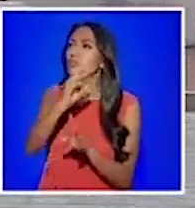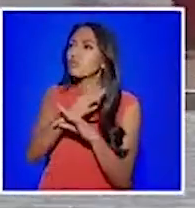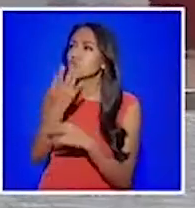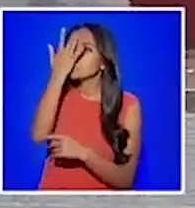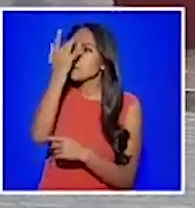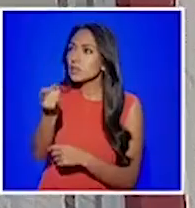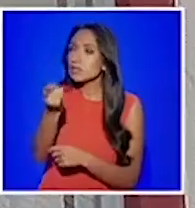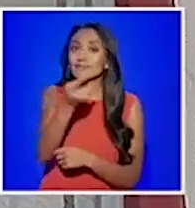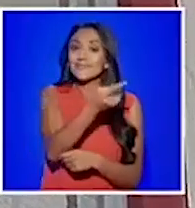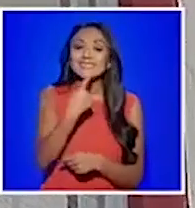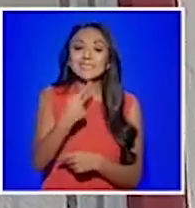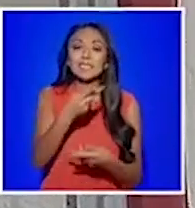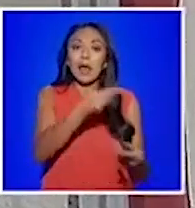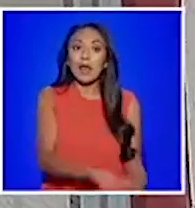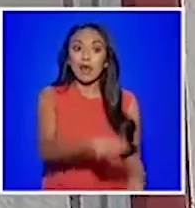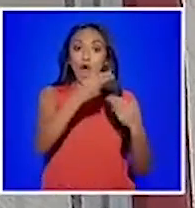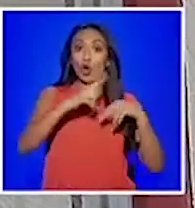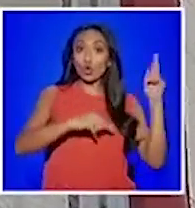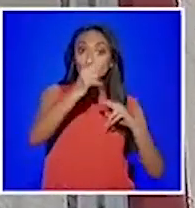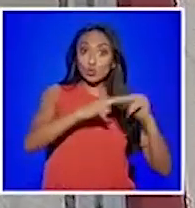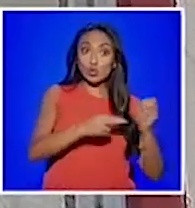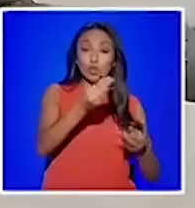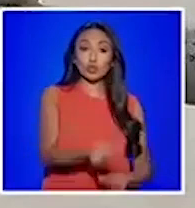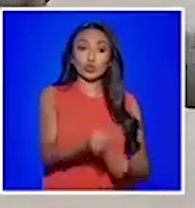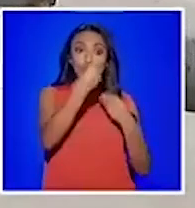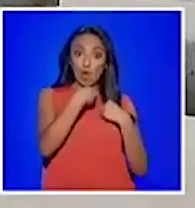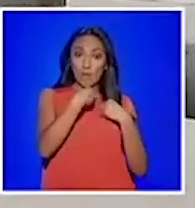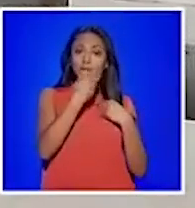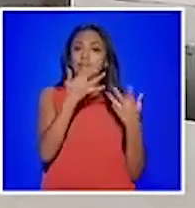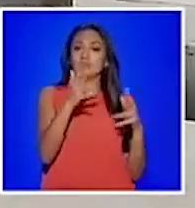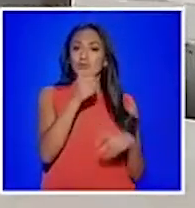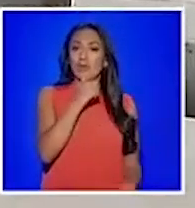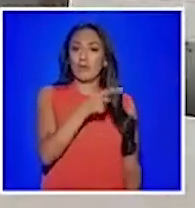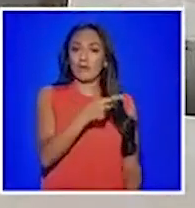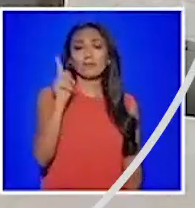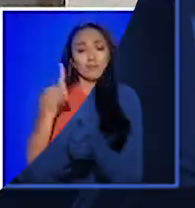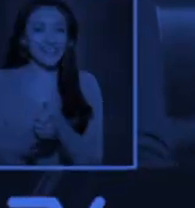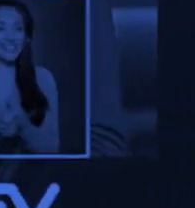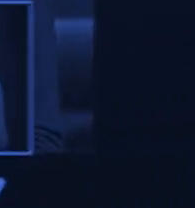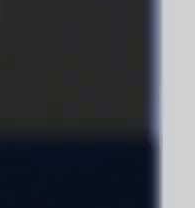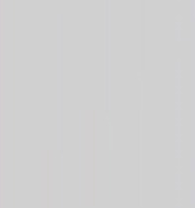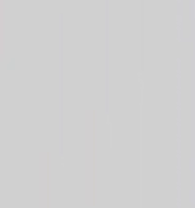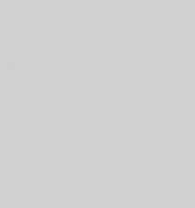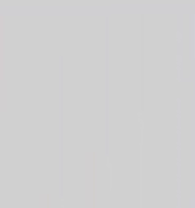del establecimiento no ha sido entregada por la constructora. Los estudiantes tendrán que seguir esperando.